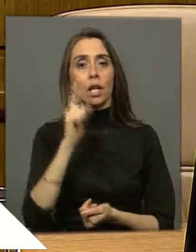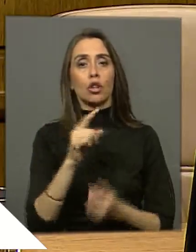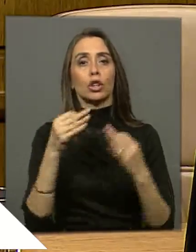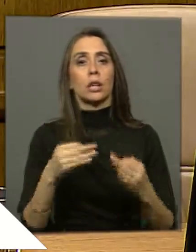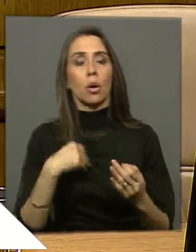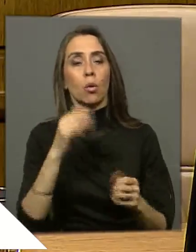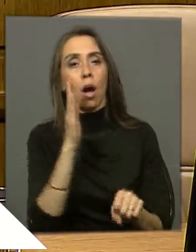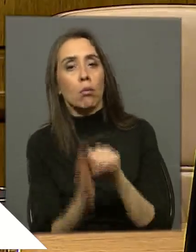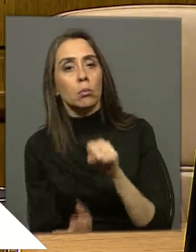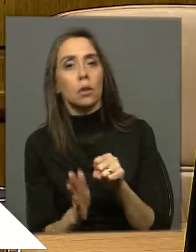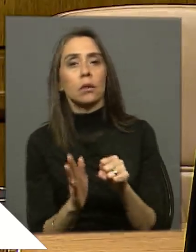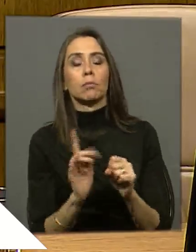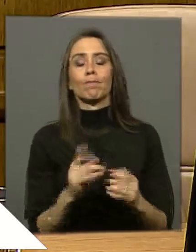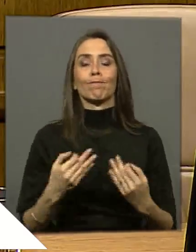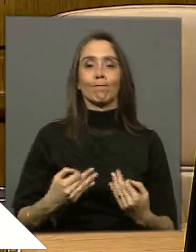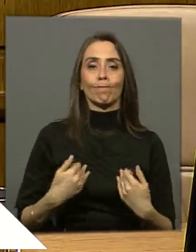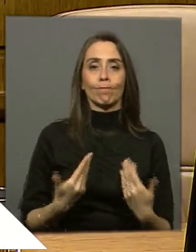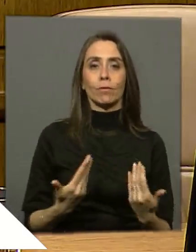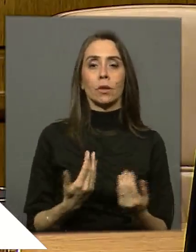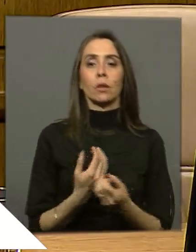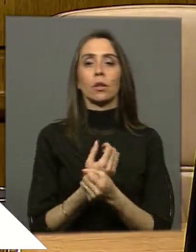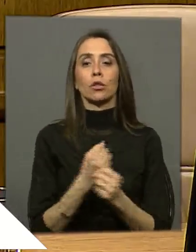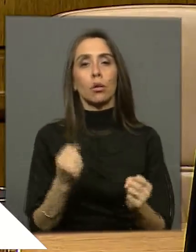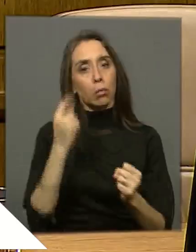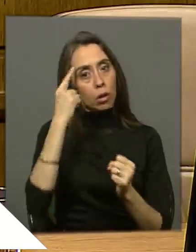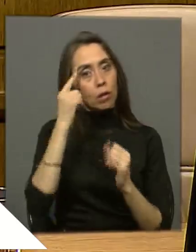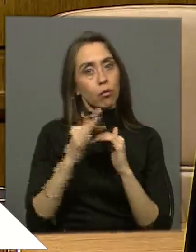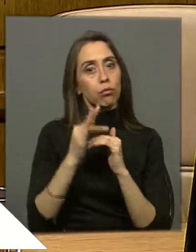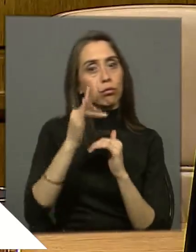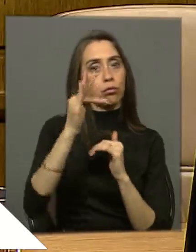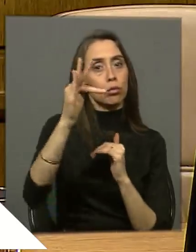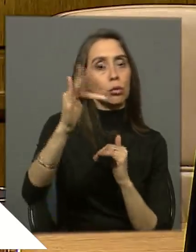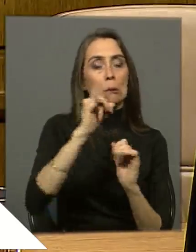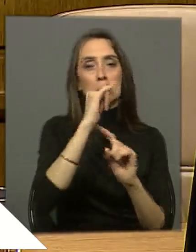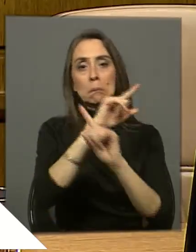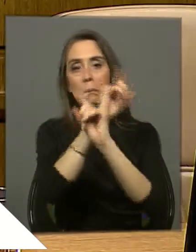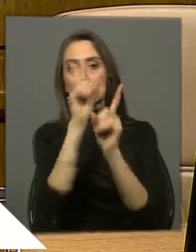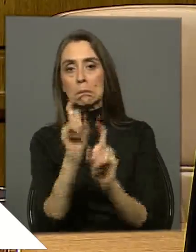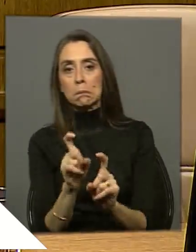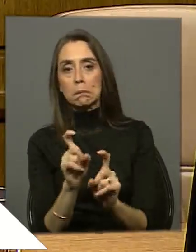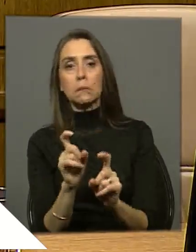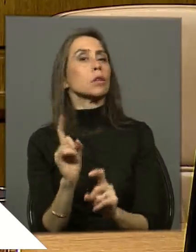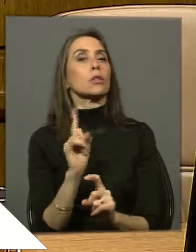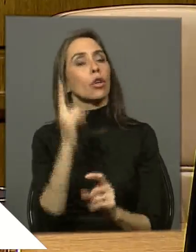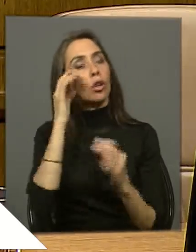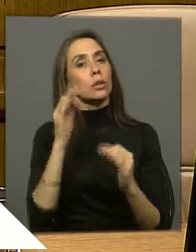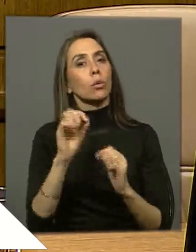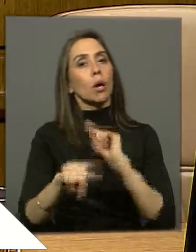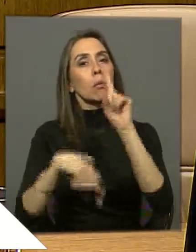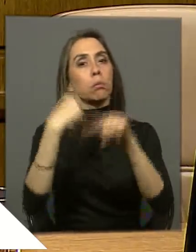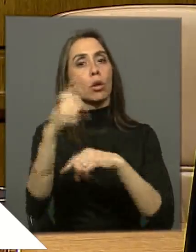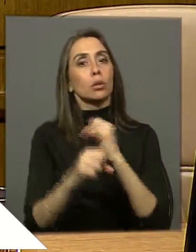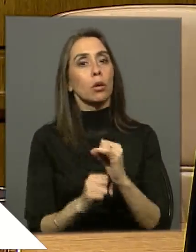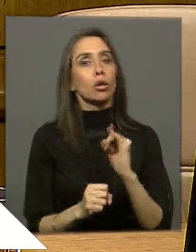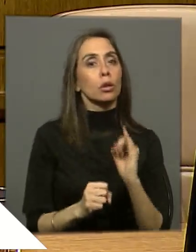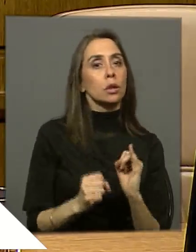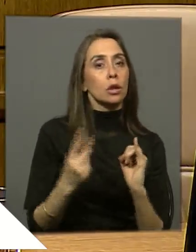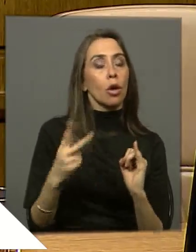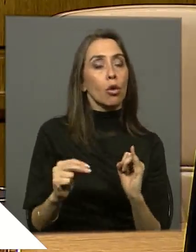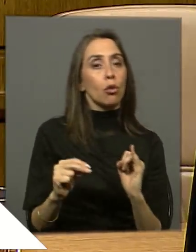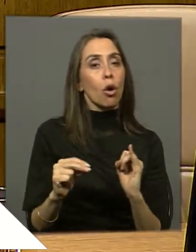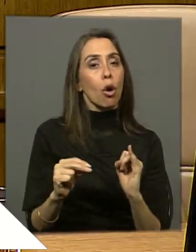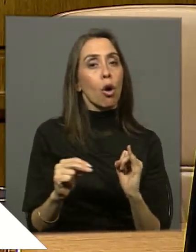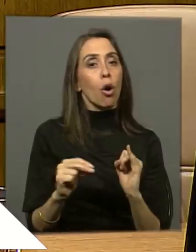Inestabilidad, inseguridad, incapacidad de proyectarse, ¿no es cierto?, cuando usted no tiene certeza si al año siguiente va a tener